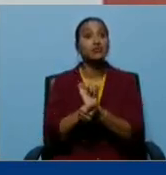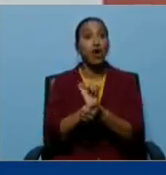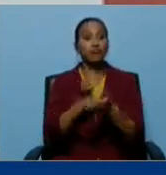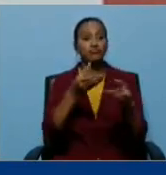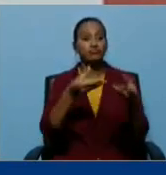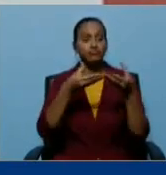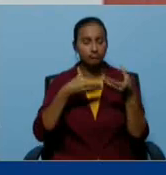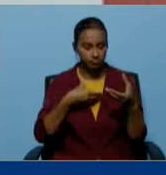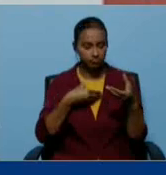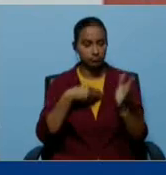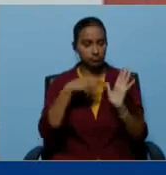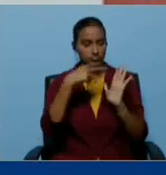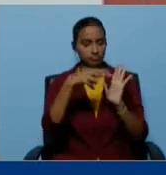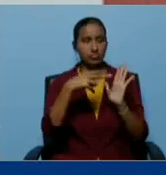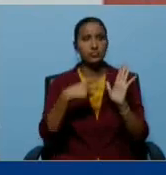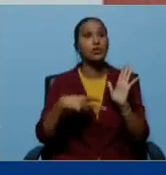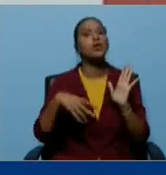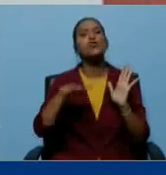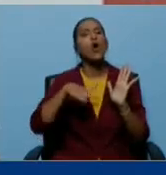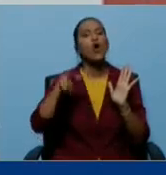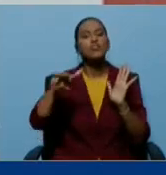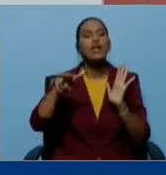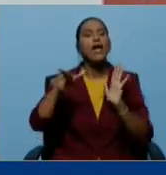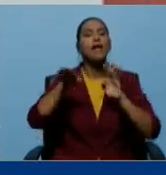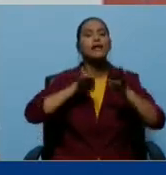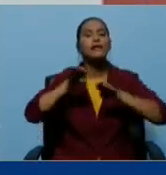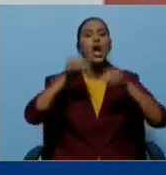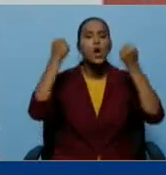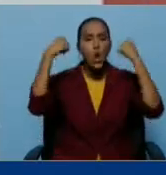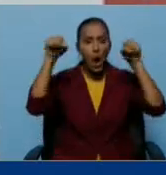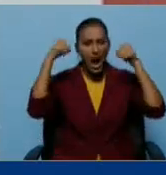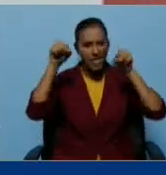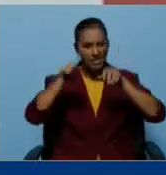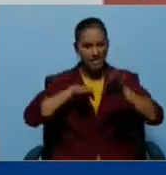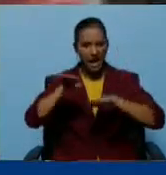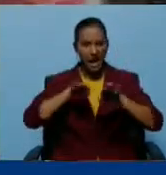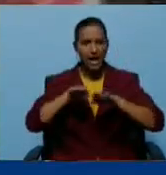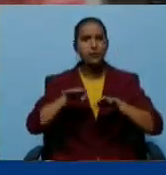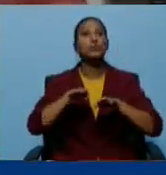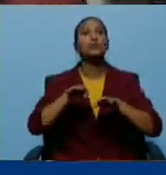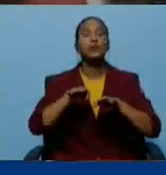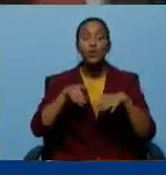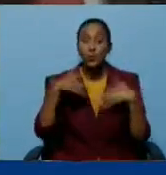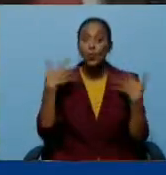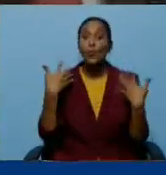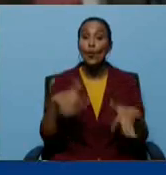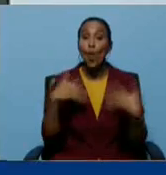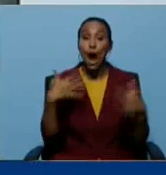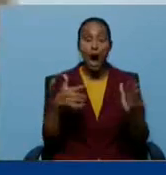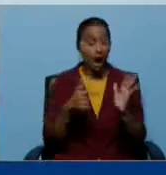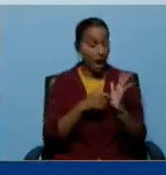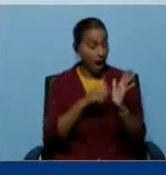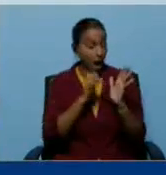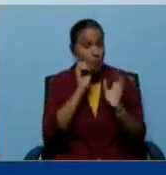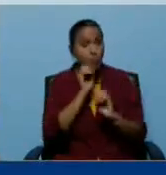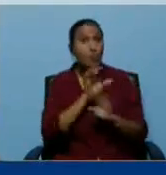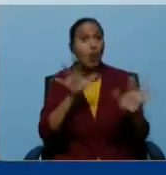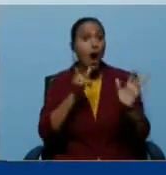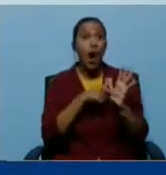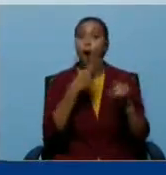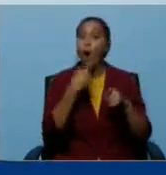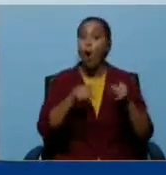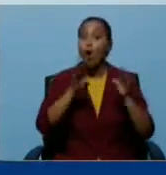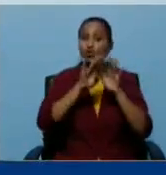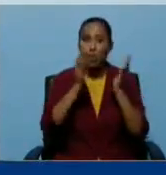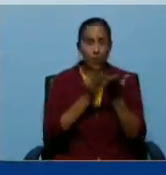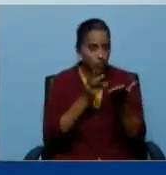estaban en el San Carlos. Y me pareció otro mundo. Dije, esta es otra cosa, cuando yo